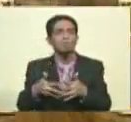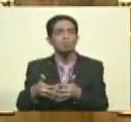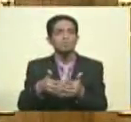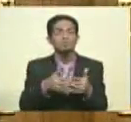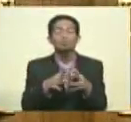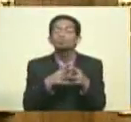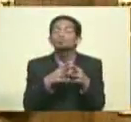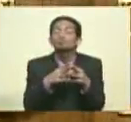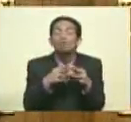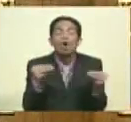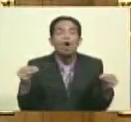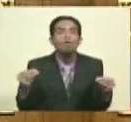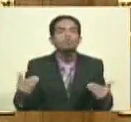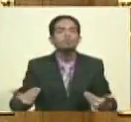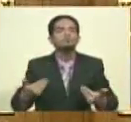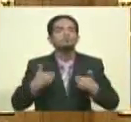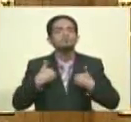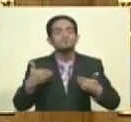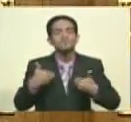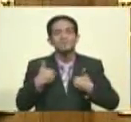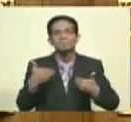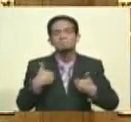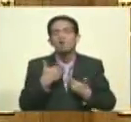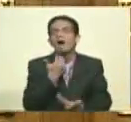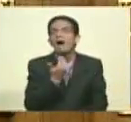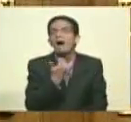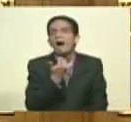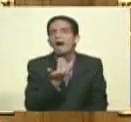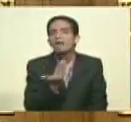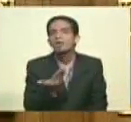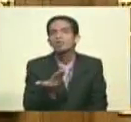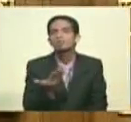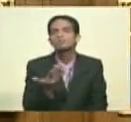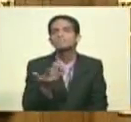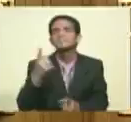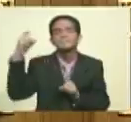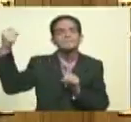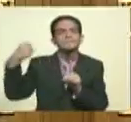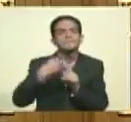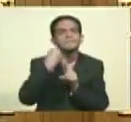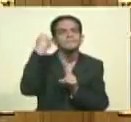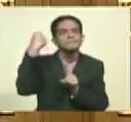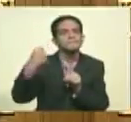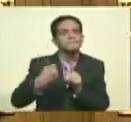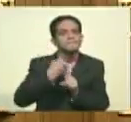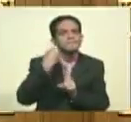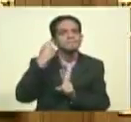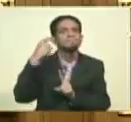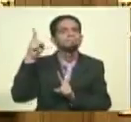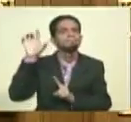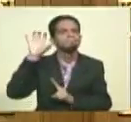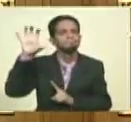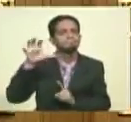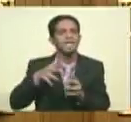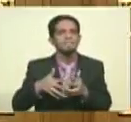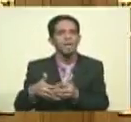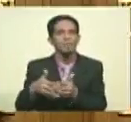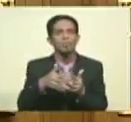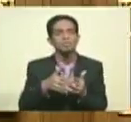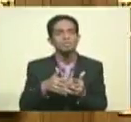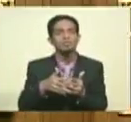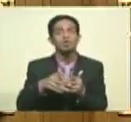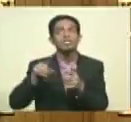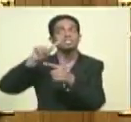sufrido, de una u otra manera, los embates violentos del imperio, secundado